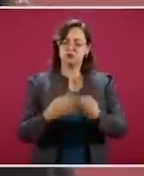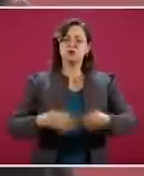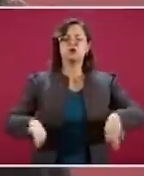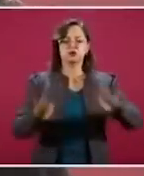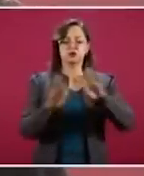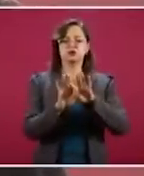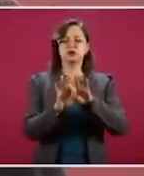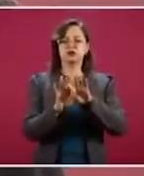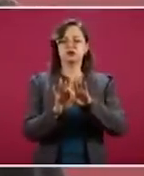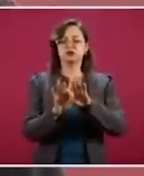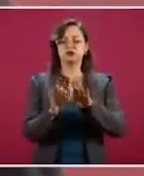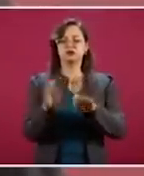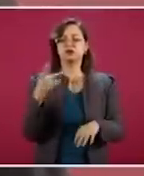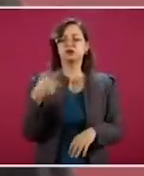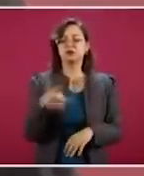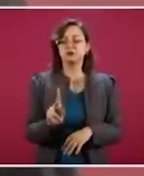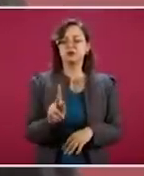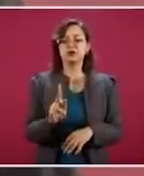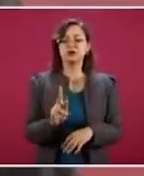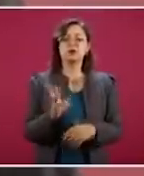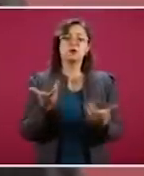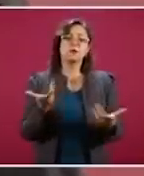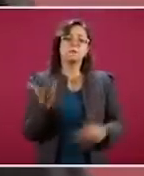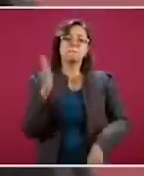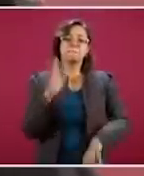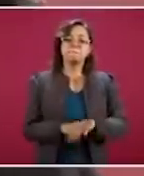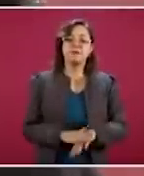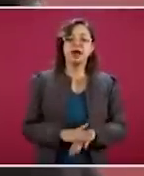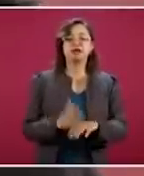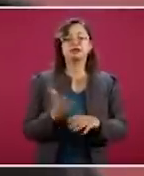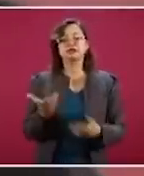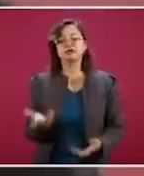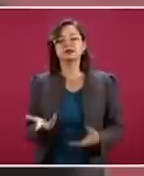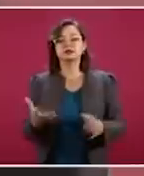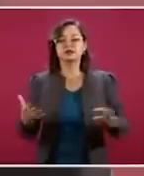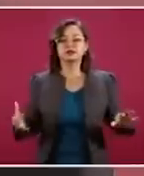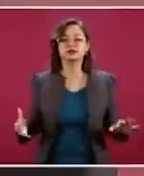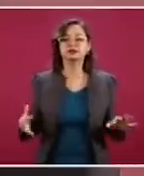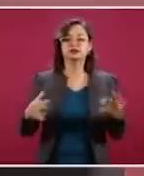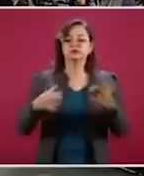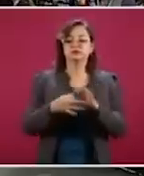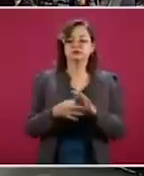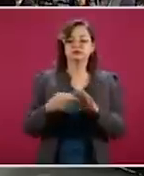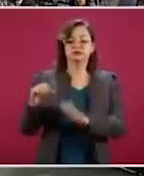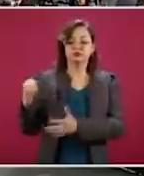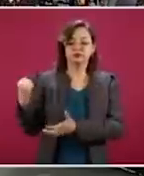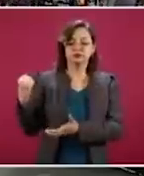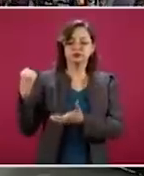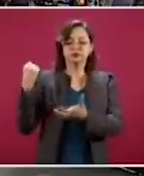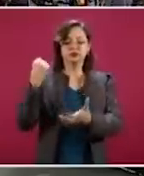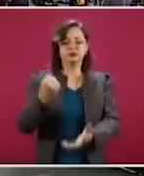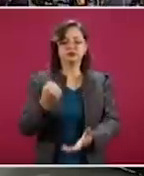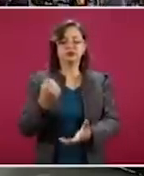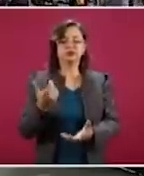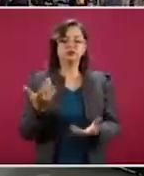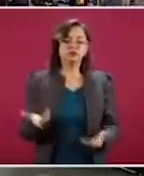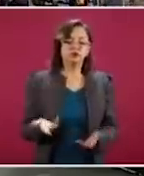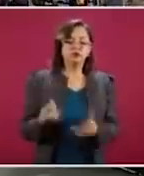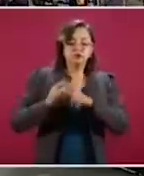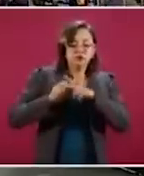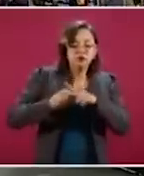pero funciona básicamente como inversión